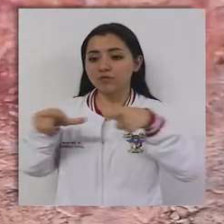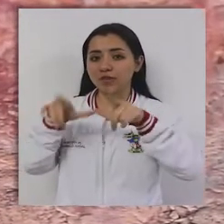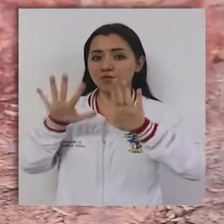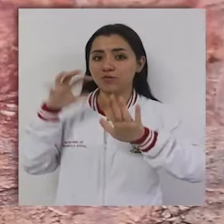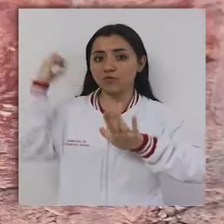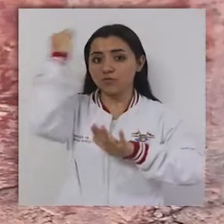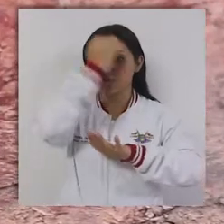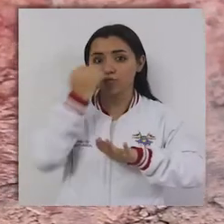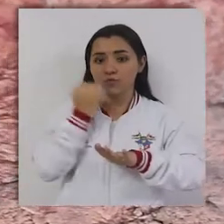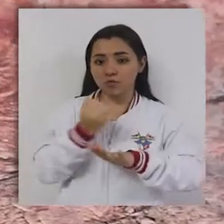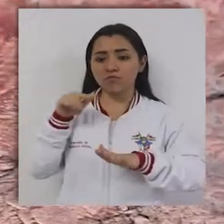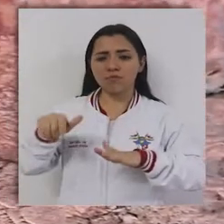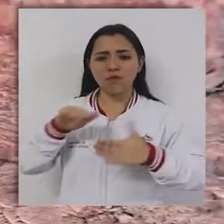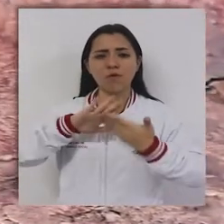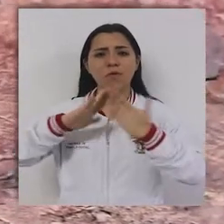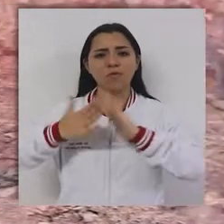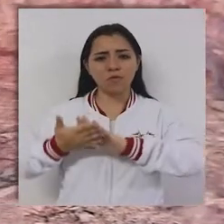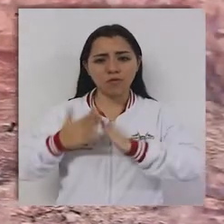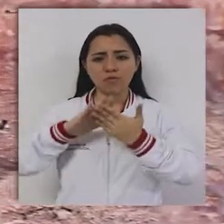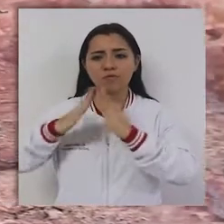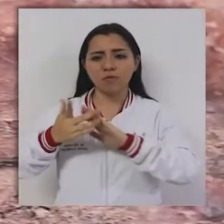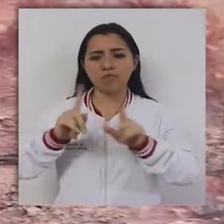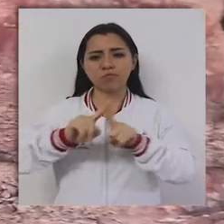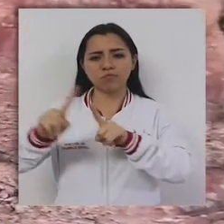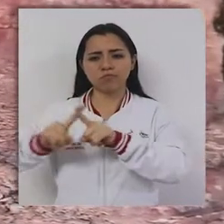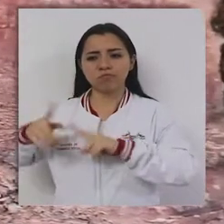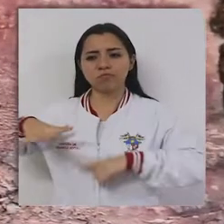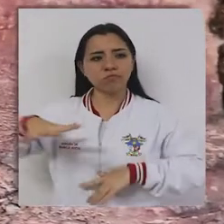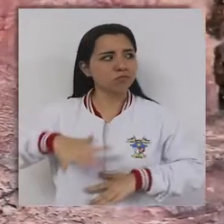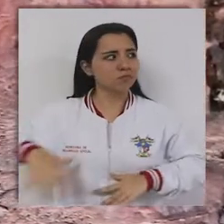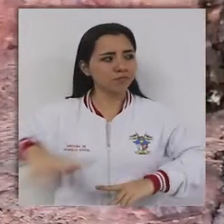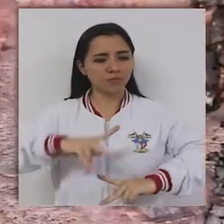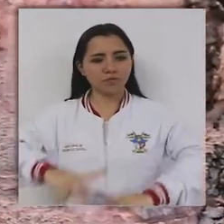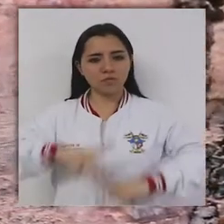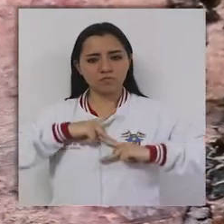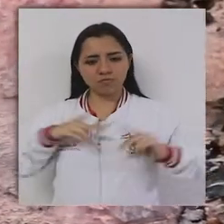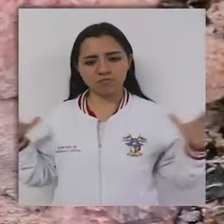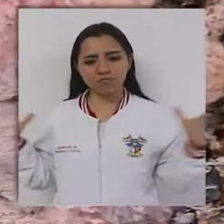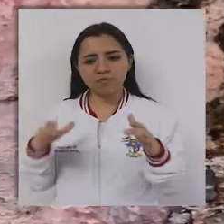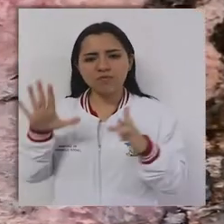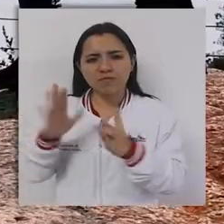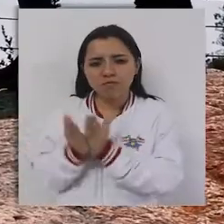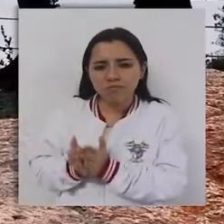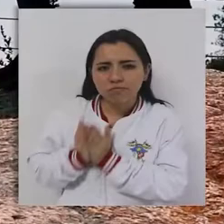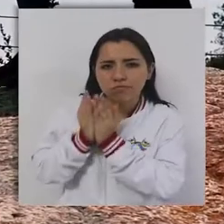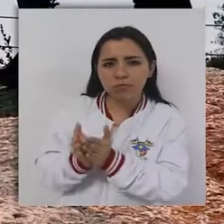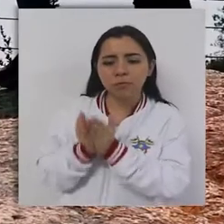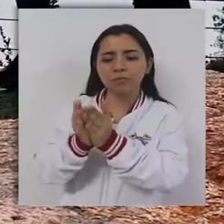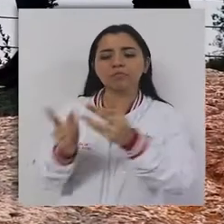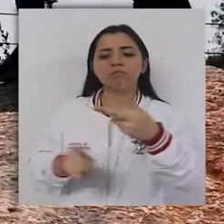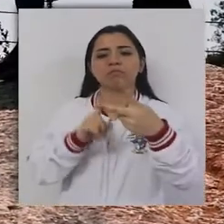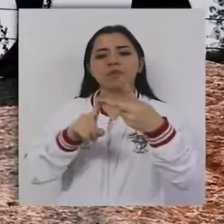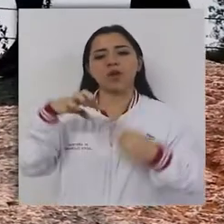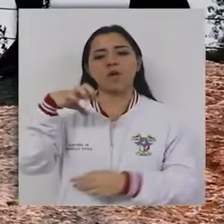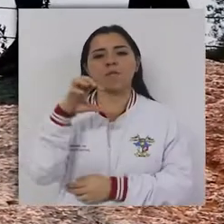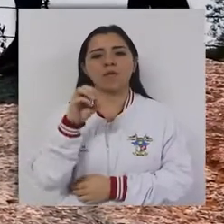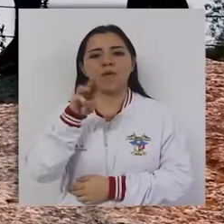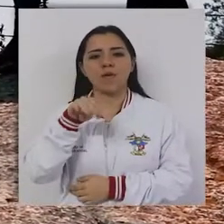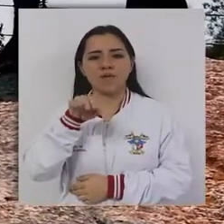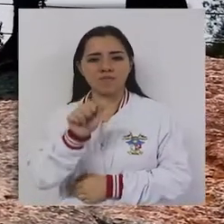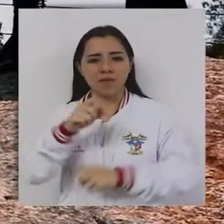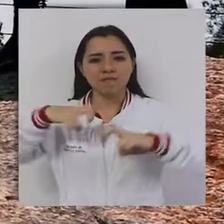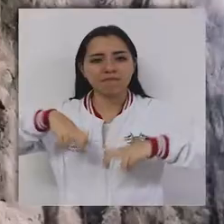paso de las comunidades por los espacios que corresponden a zonas rurales, como Canoas y el Parque La Poma.